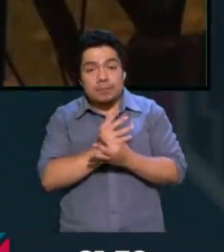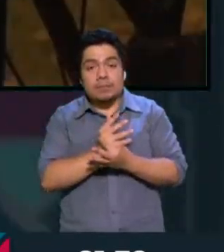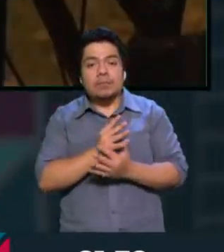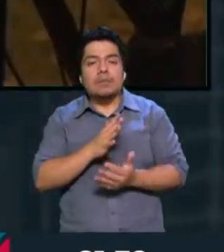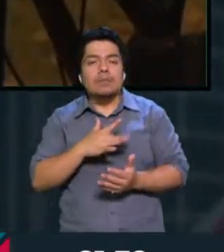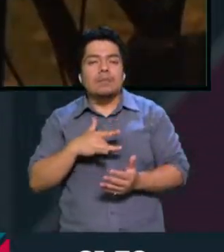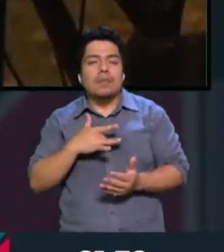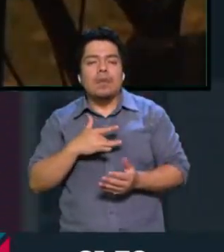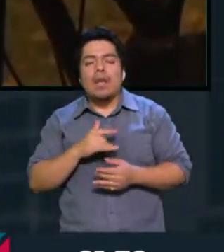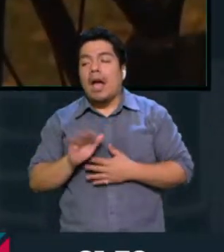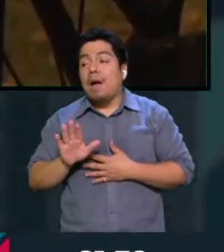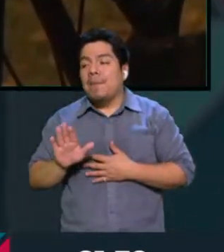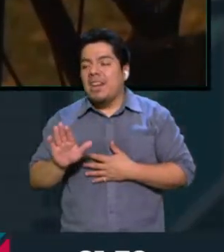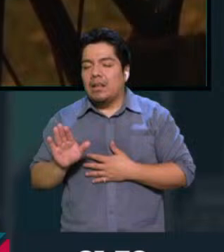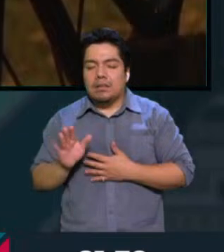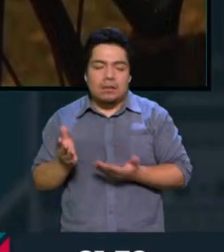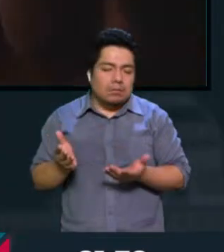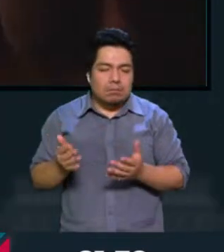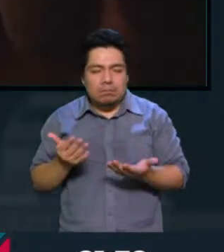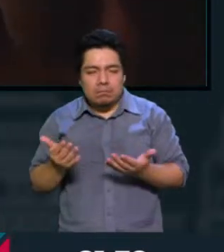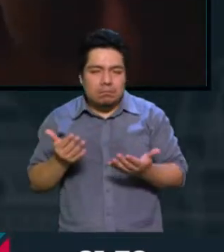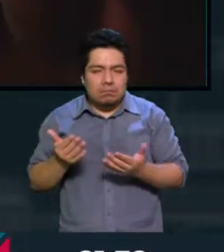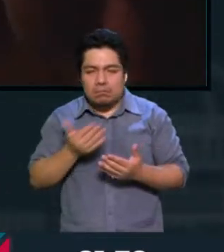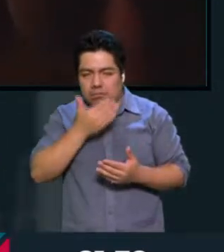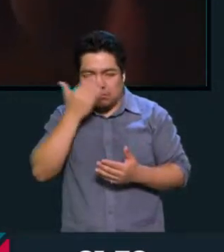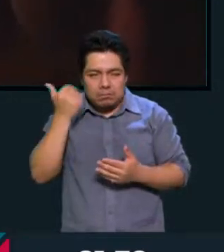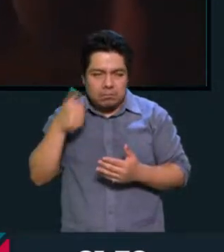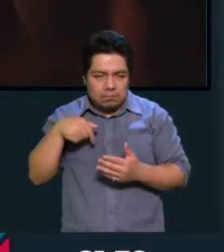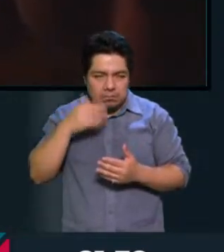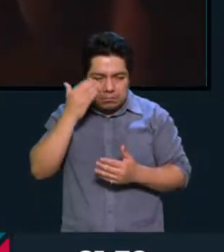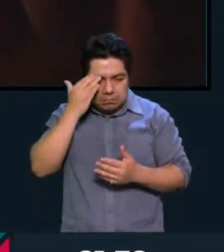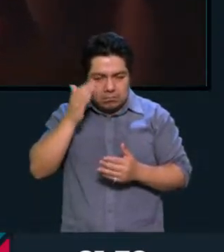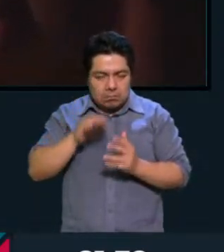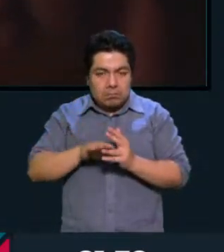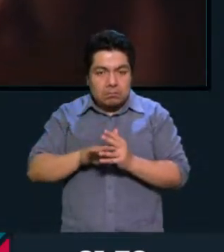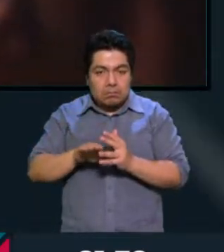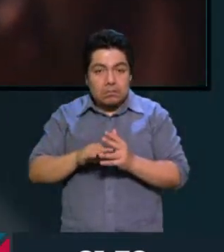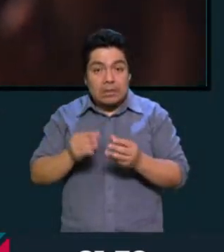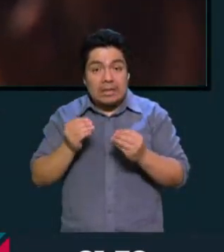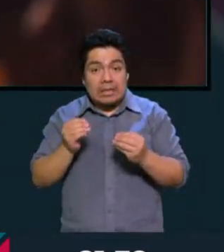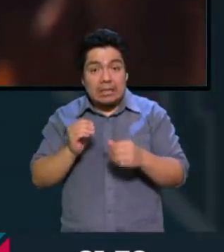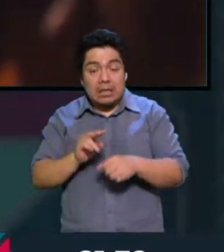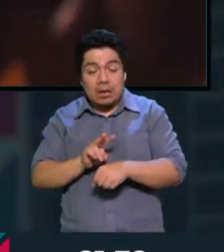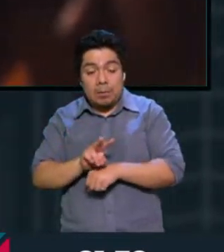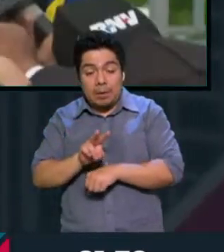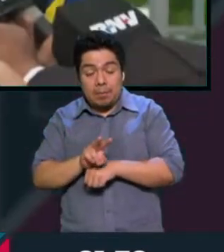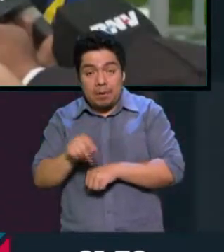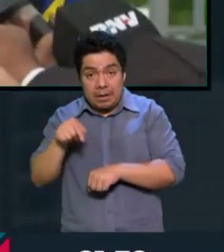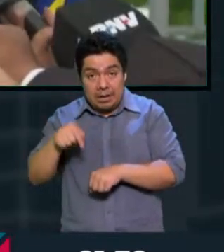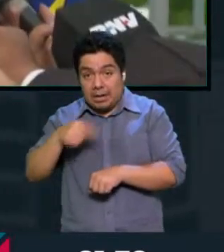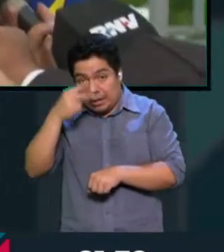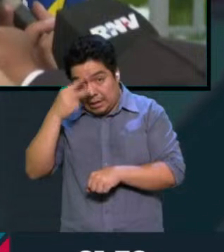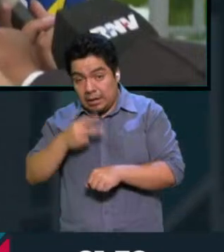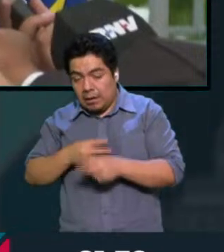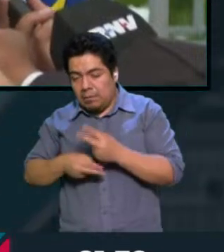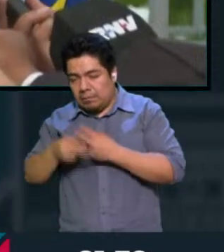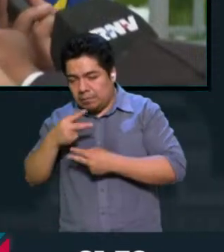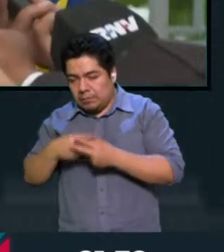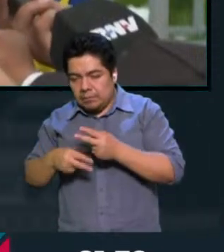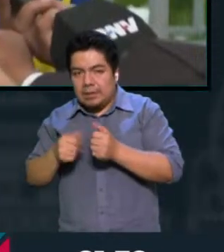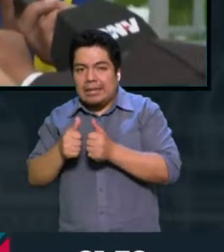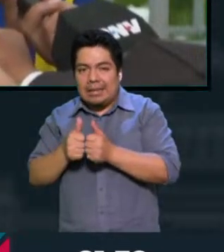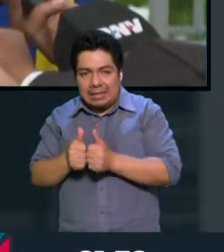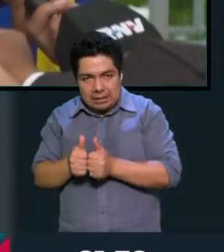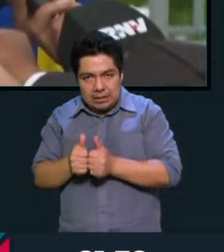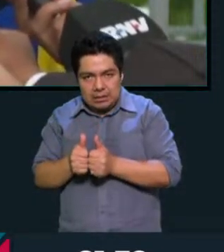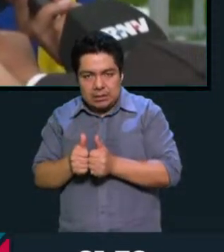amenaza, creyendo que no conocemos acá de este proceso migratorio, y muchos de los venezolanos que pasan por nuestro país, los que ya se asentaron,